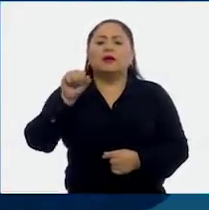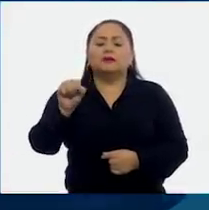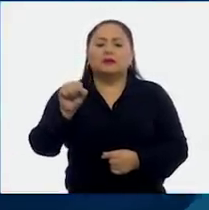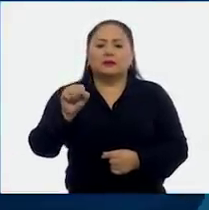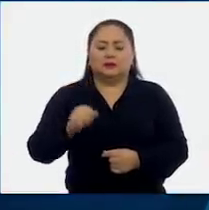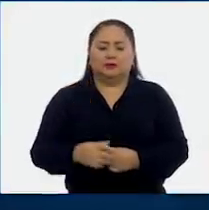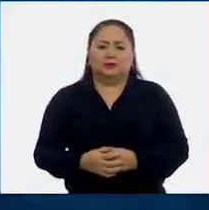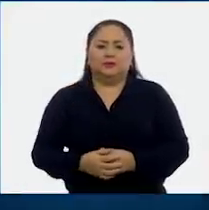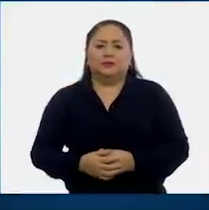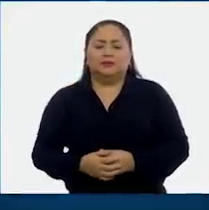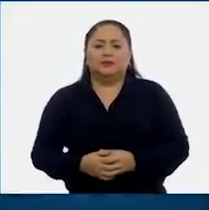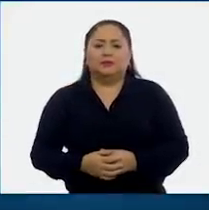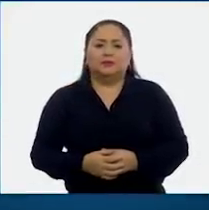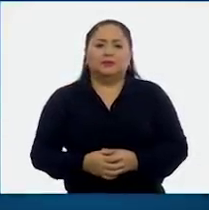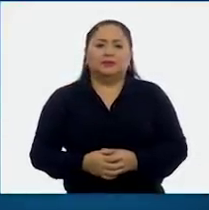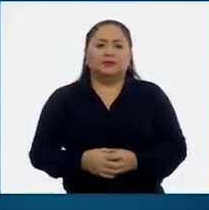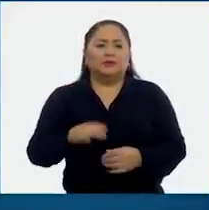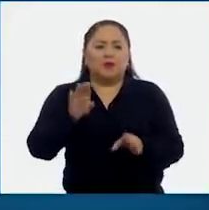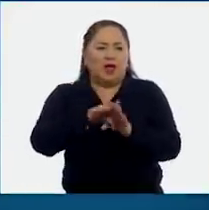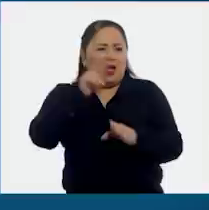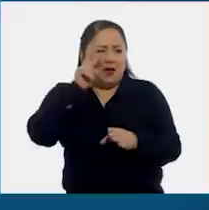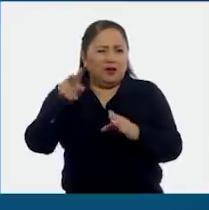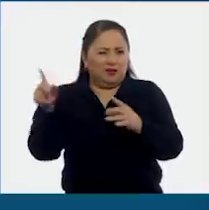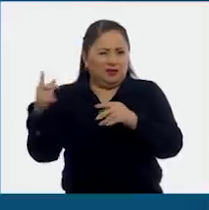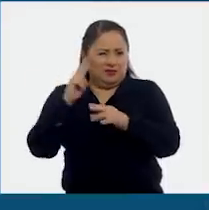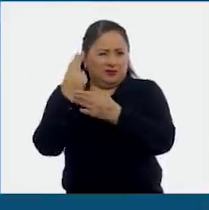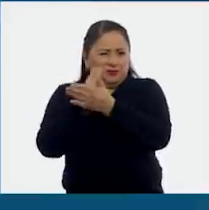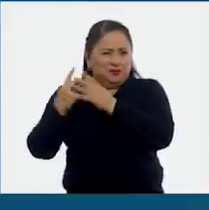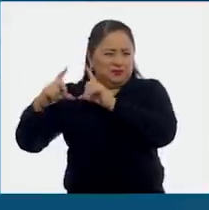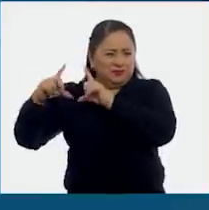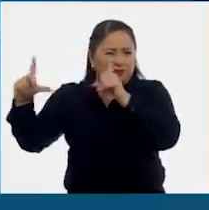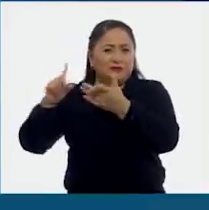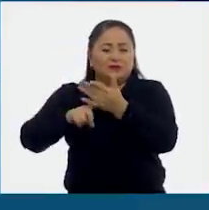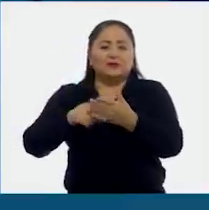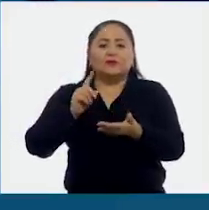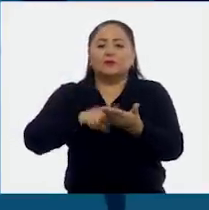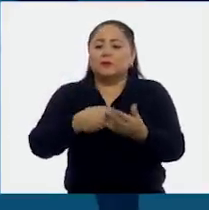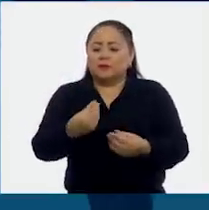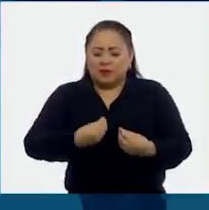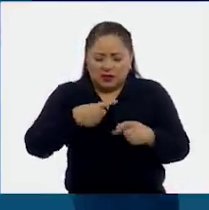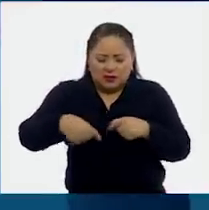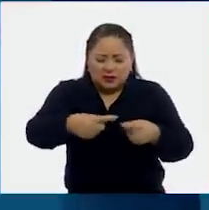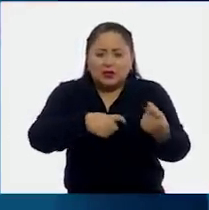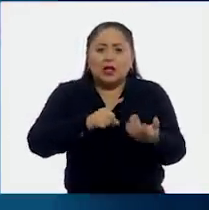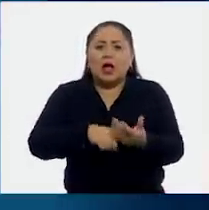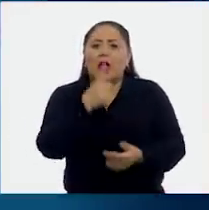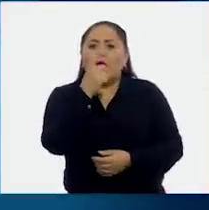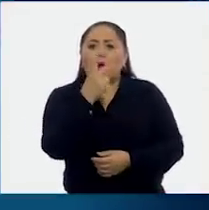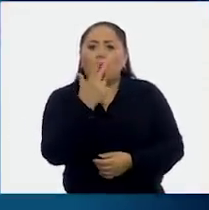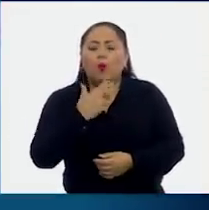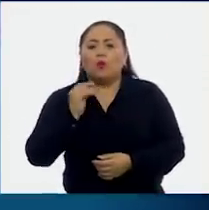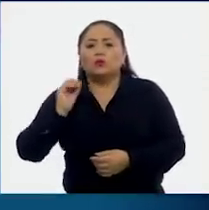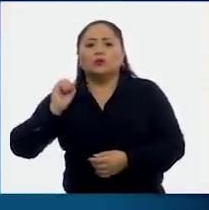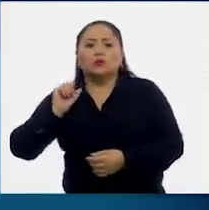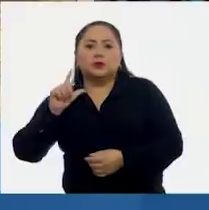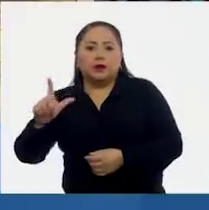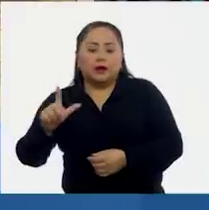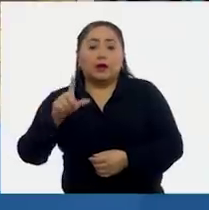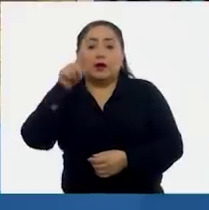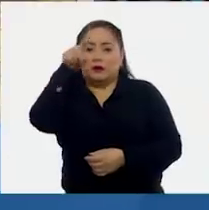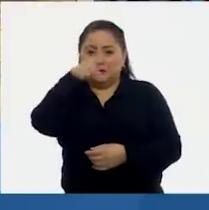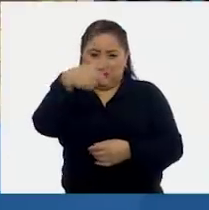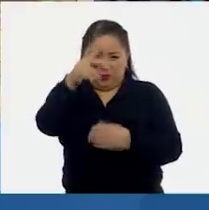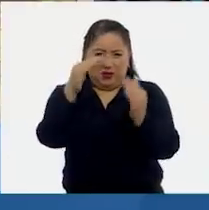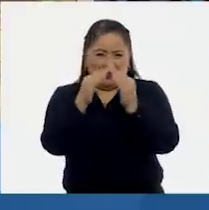llaman diatomeas, como las que vemos aquí, y que viven en el agua dulce y salada. En casa, junto con